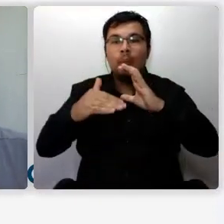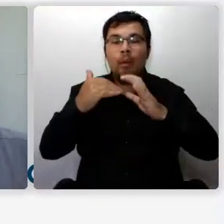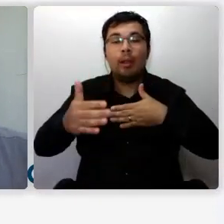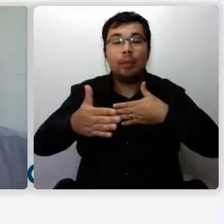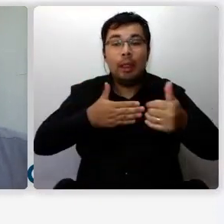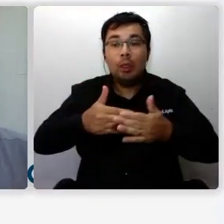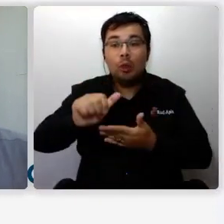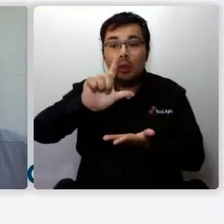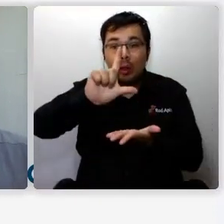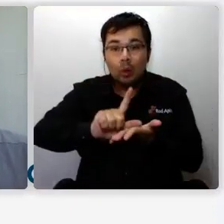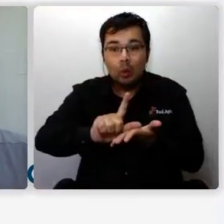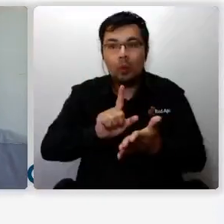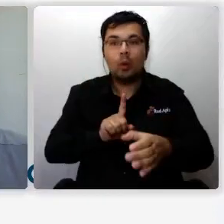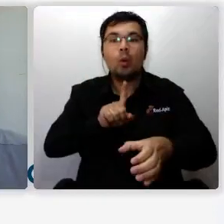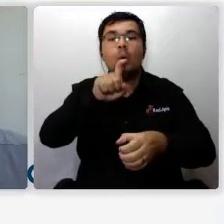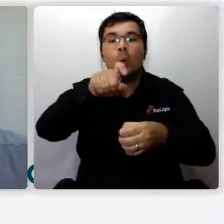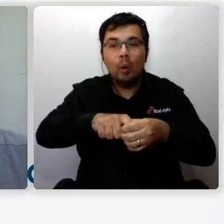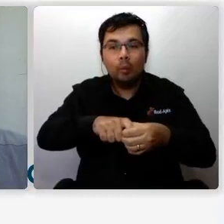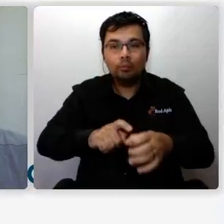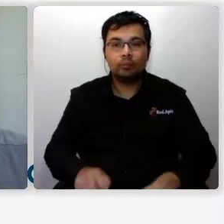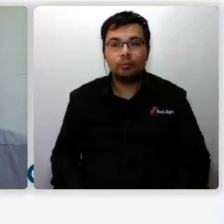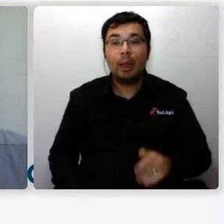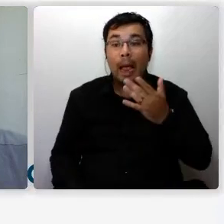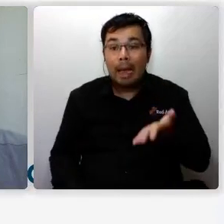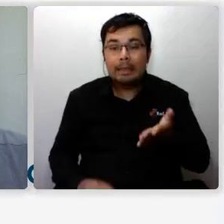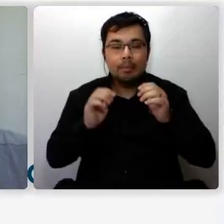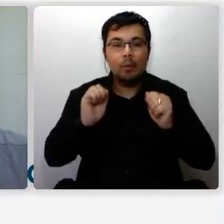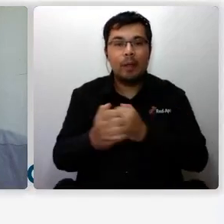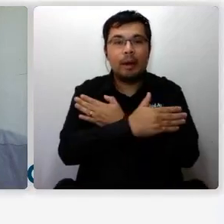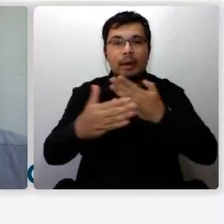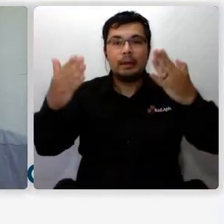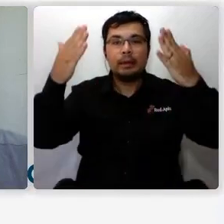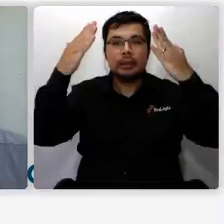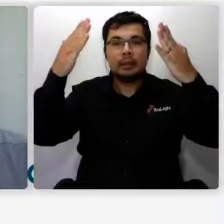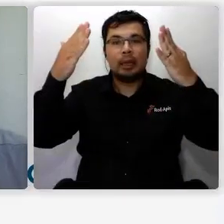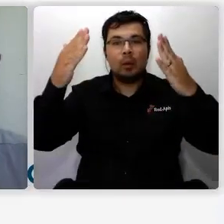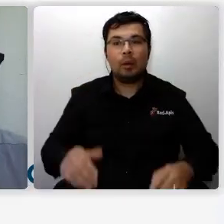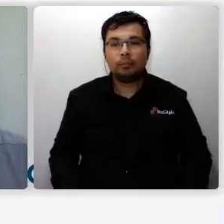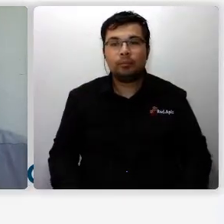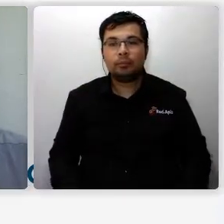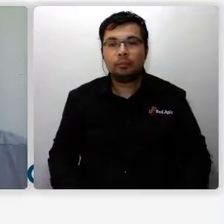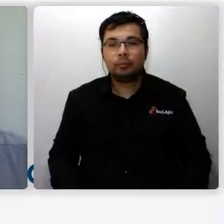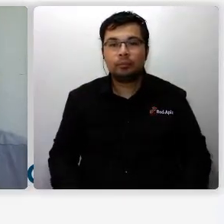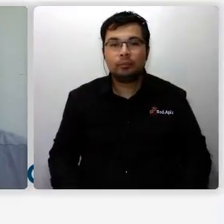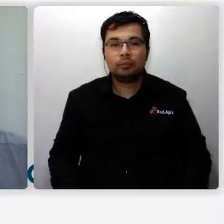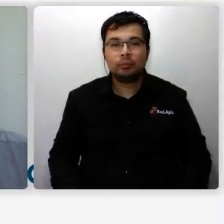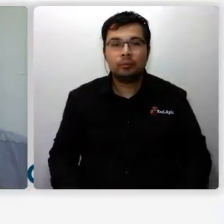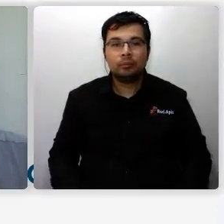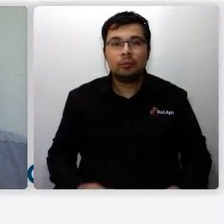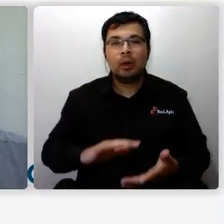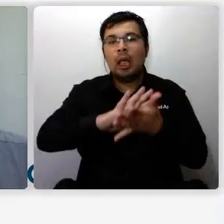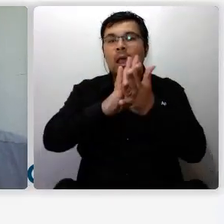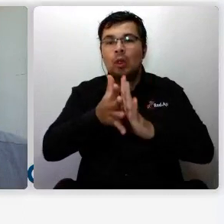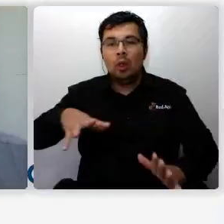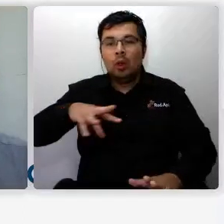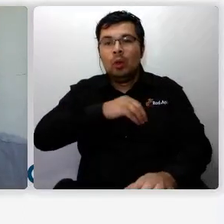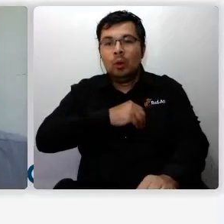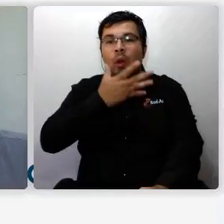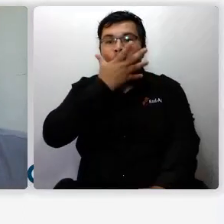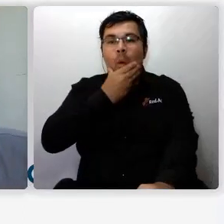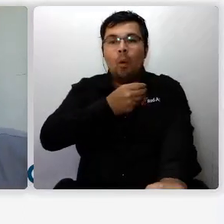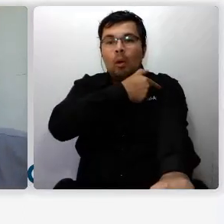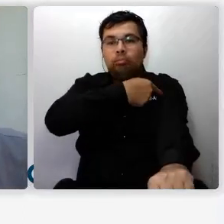de dónde se están conectando, así para poder saludando y darle cabida a todo nuestro hermoso país que sabemos lo hacen con mucho